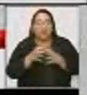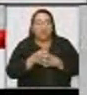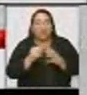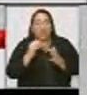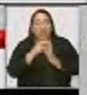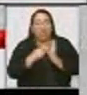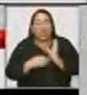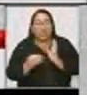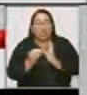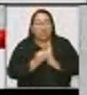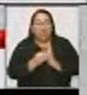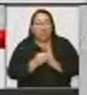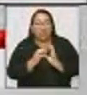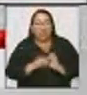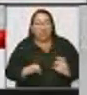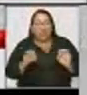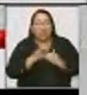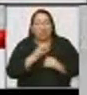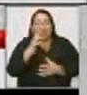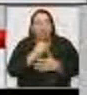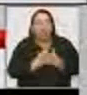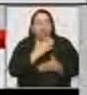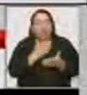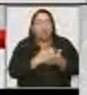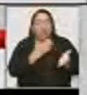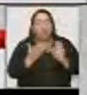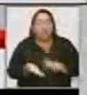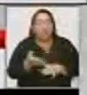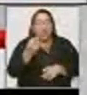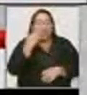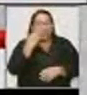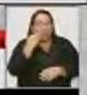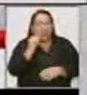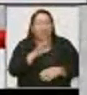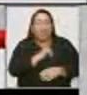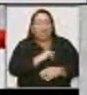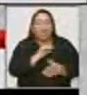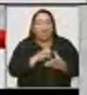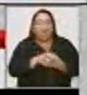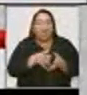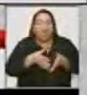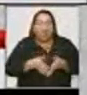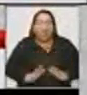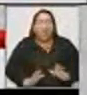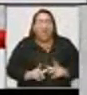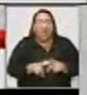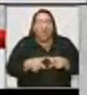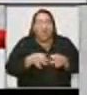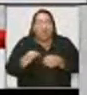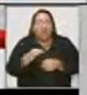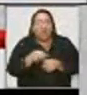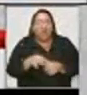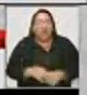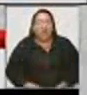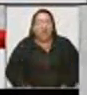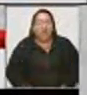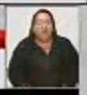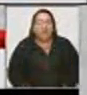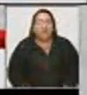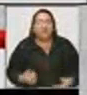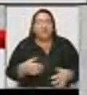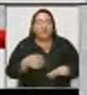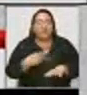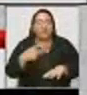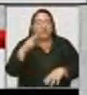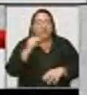casos registrados. Un factor clave para reducir la muerte materna es la institucionalización del parto en zonas rurales, indicador que